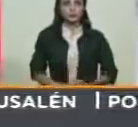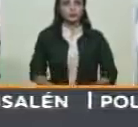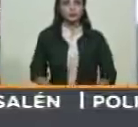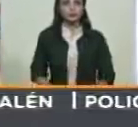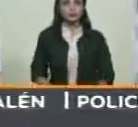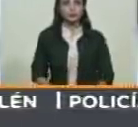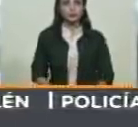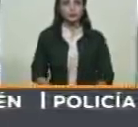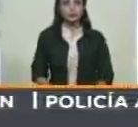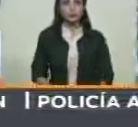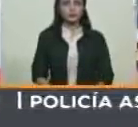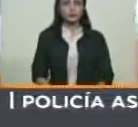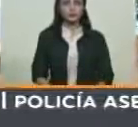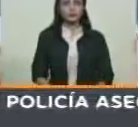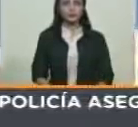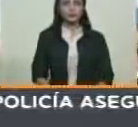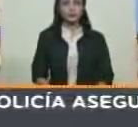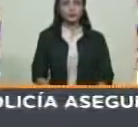el pueblo